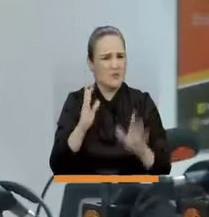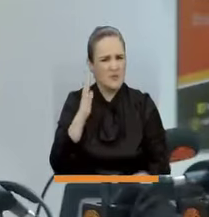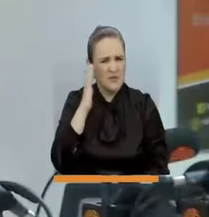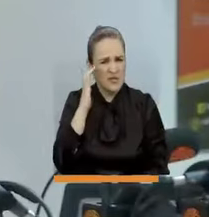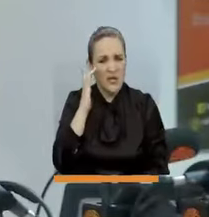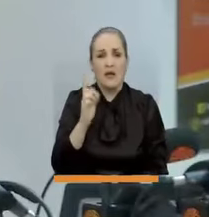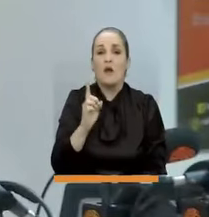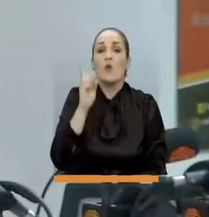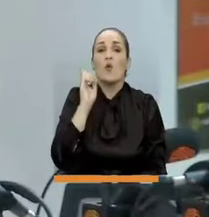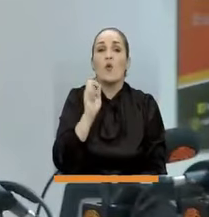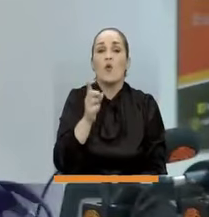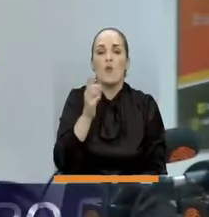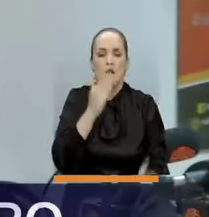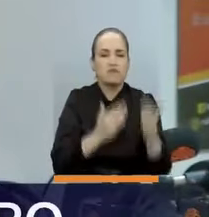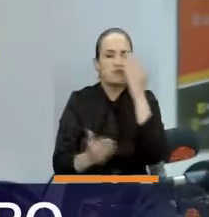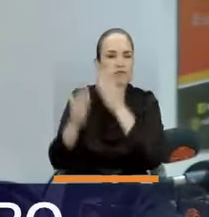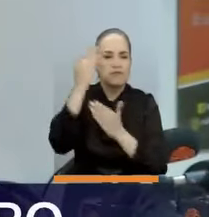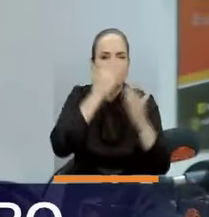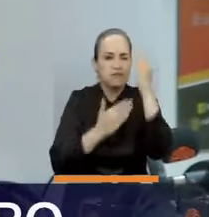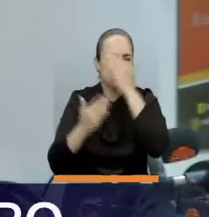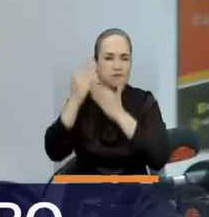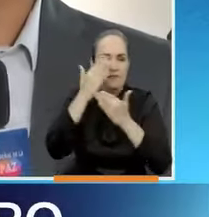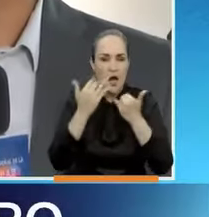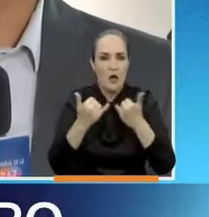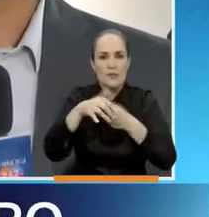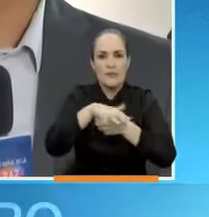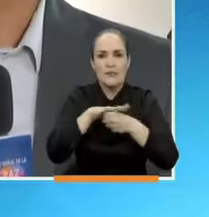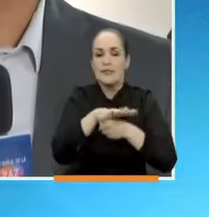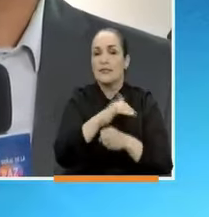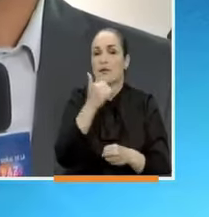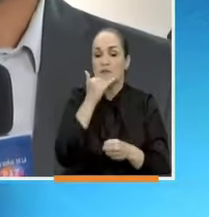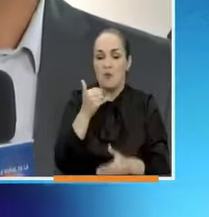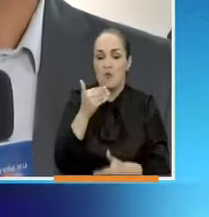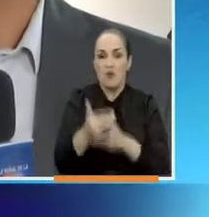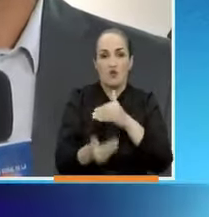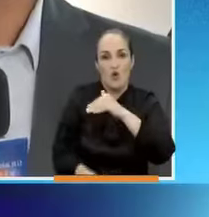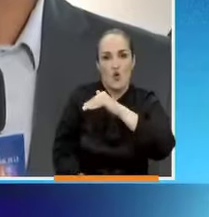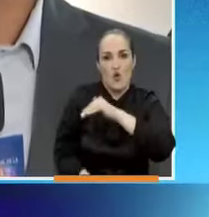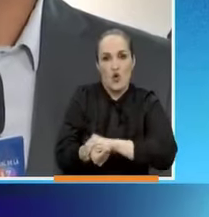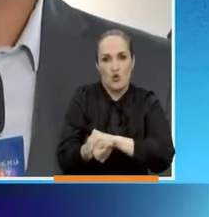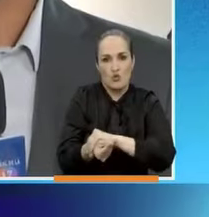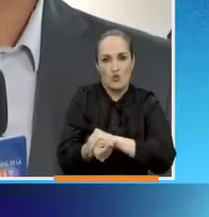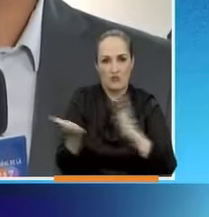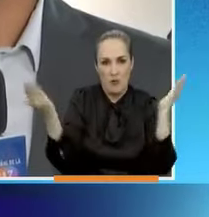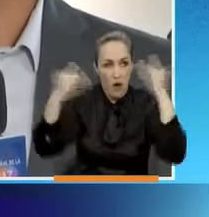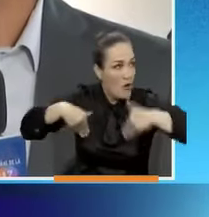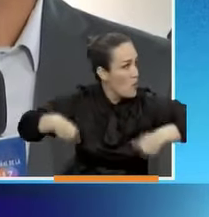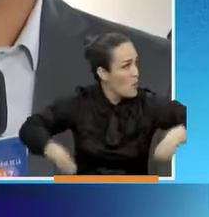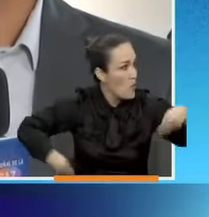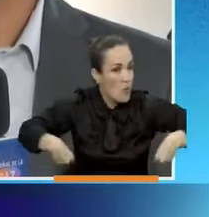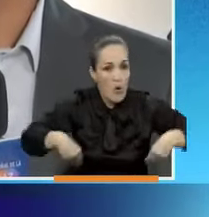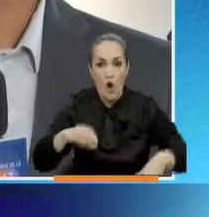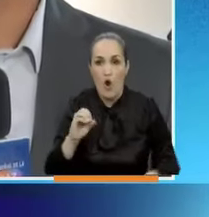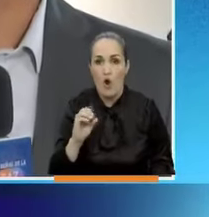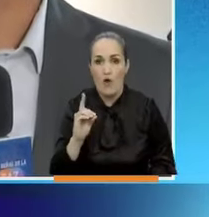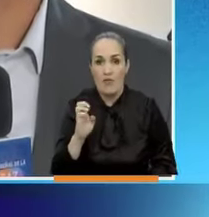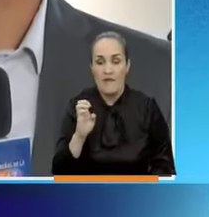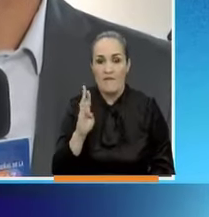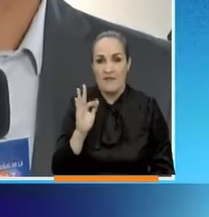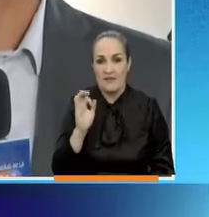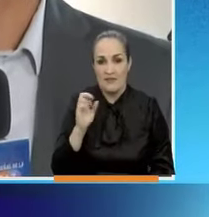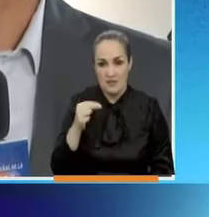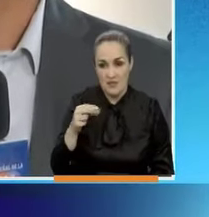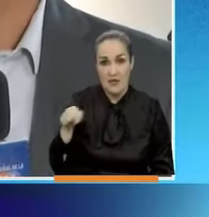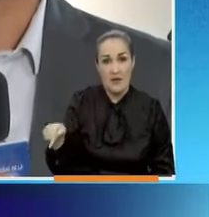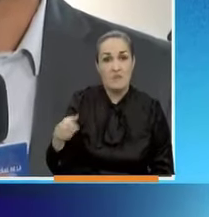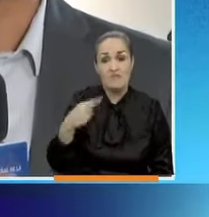hiciera un nuevo análisis del estado actual del proceso de corrupción Odebrecht. La fiscalía encontró que muchos de estos